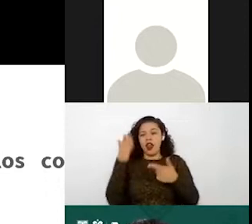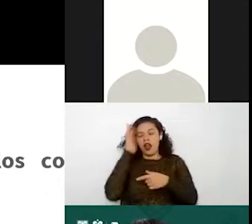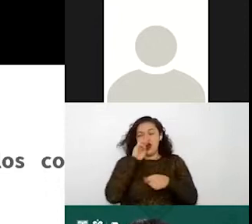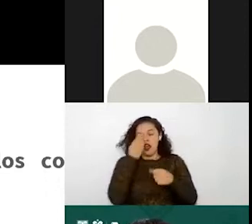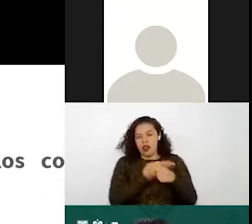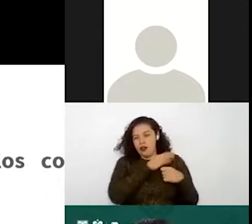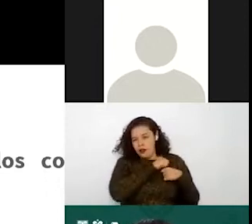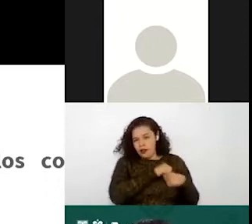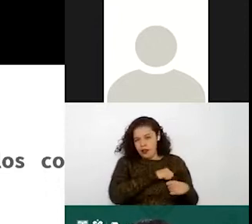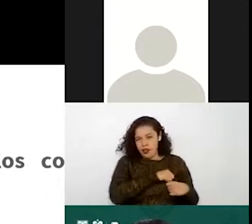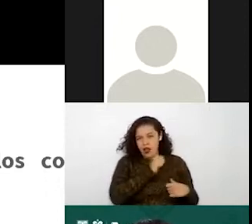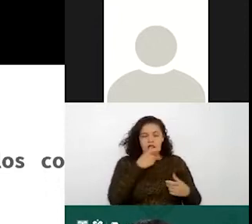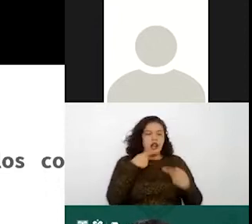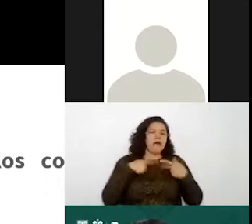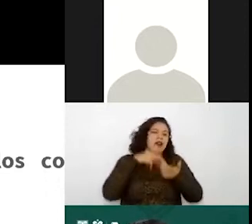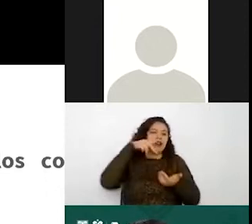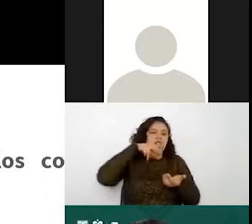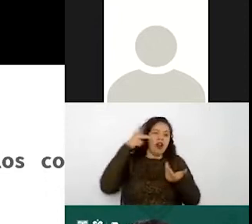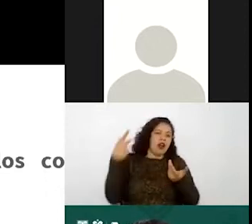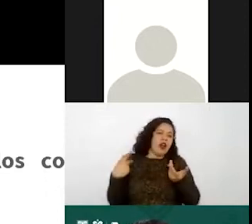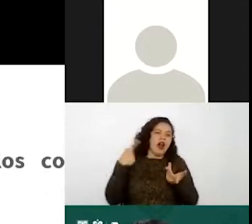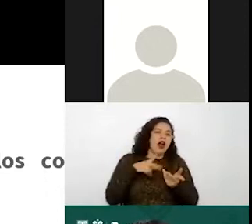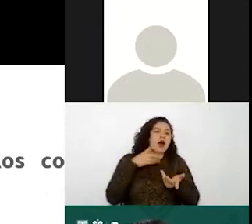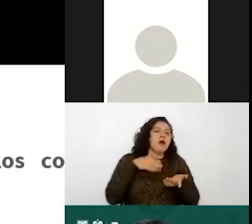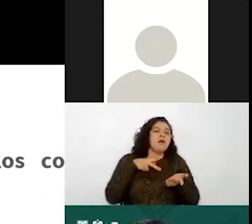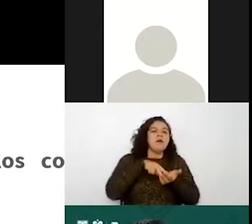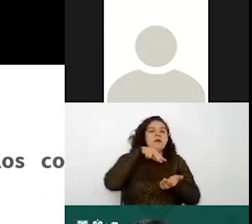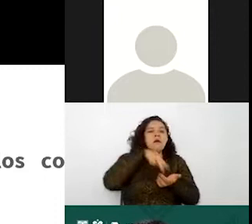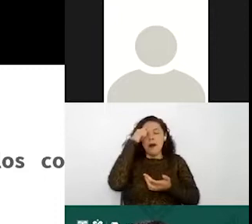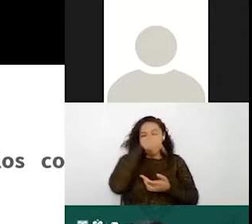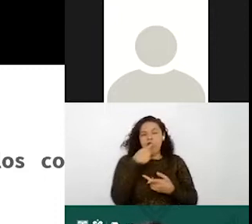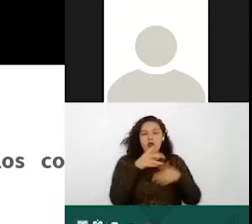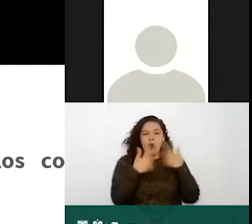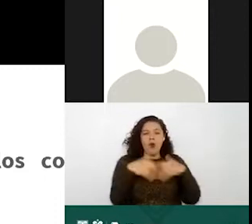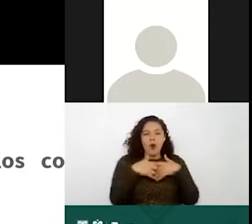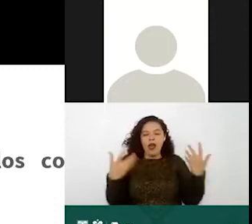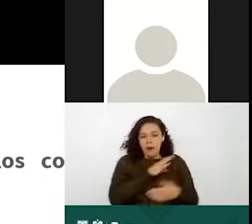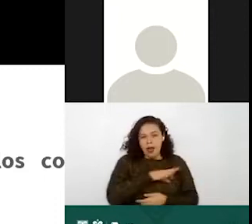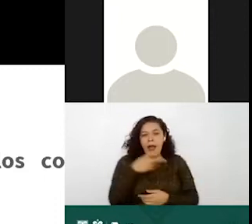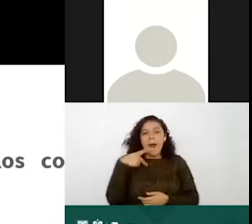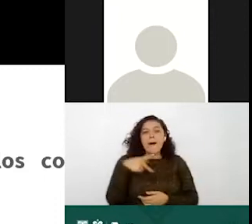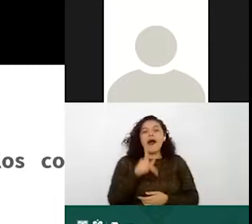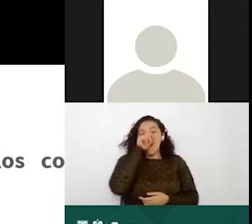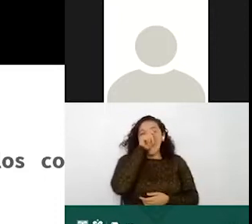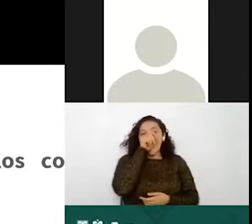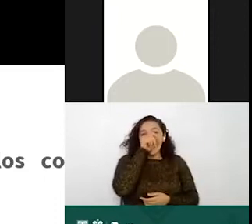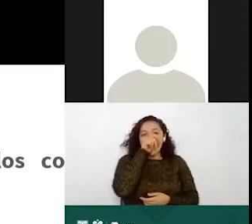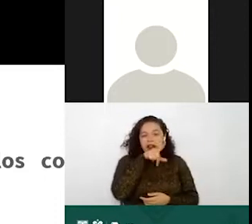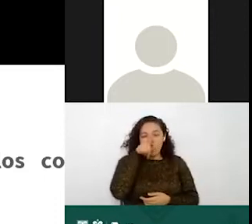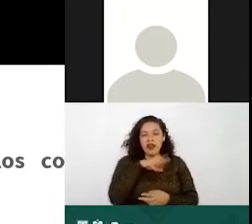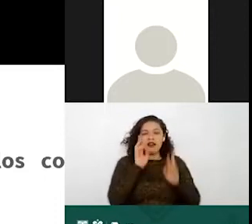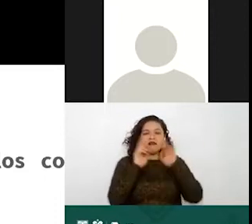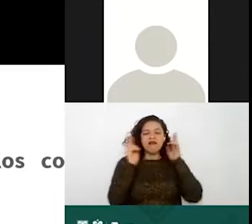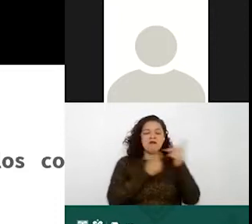señalar cualquier otra persona de los asistentes para que pongan estas funciones pero yo y ellos van a ser los que van a dirigir la sesión